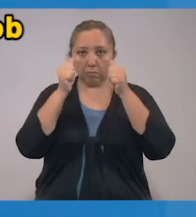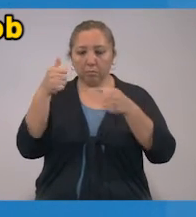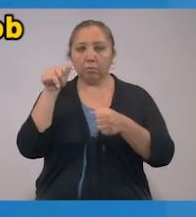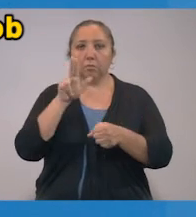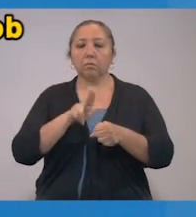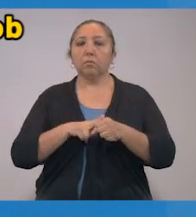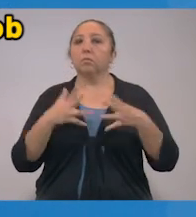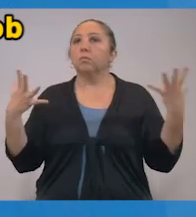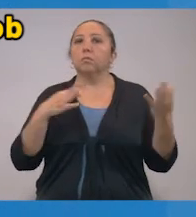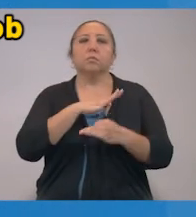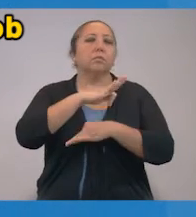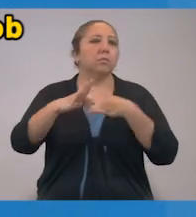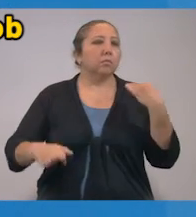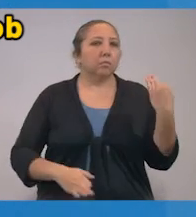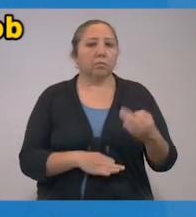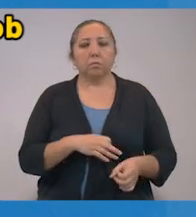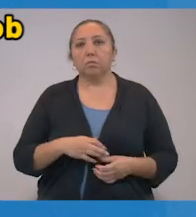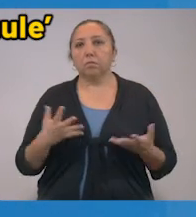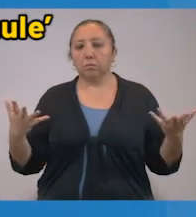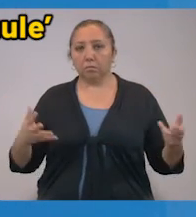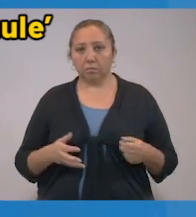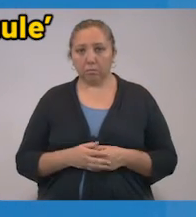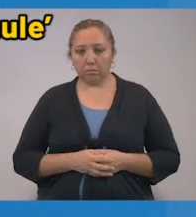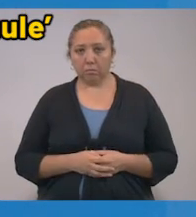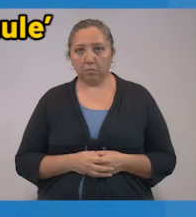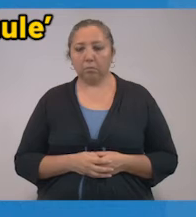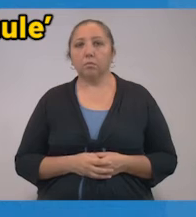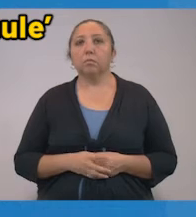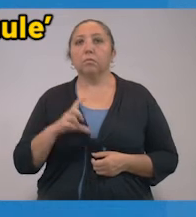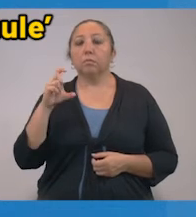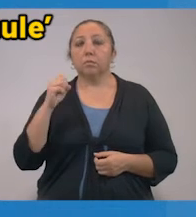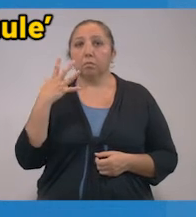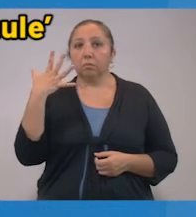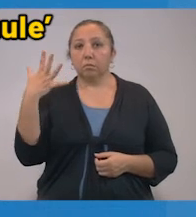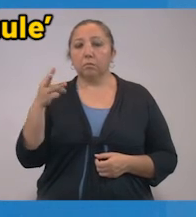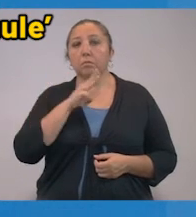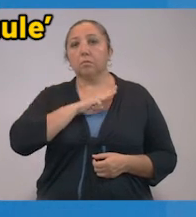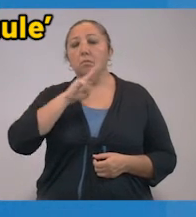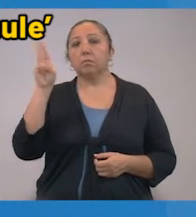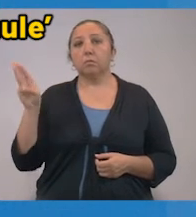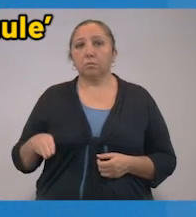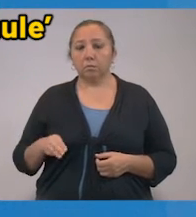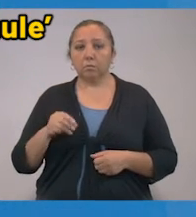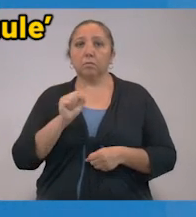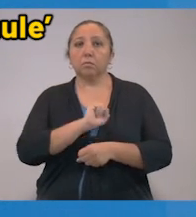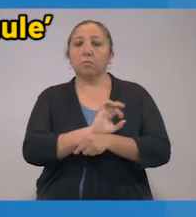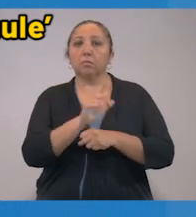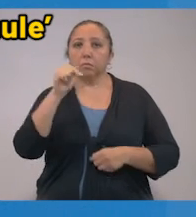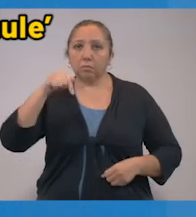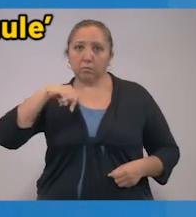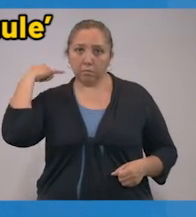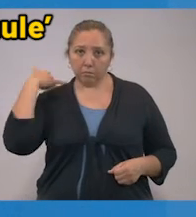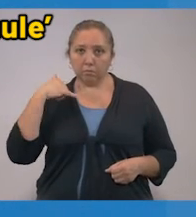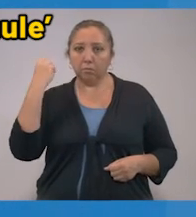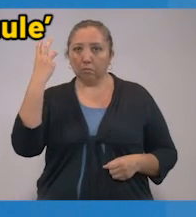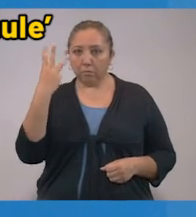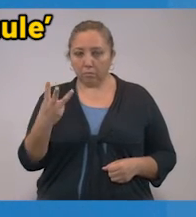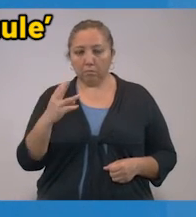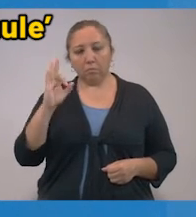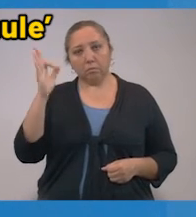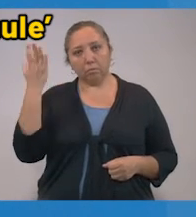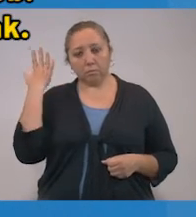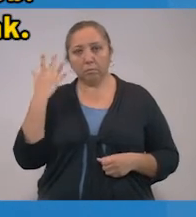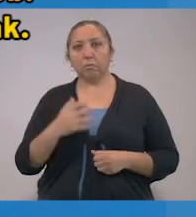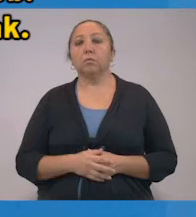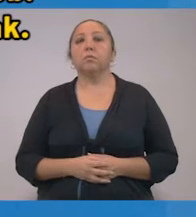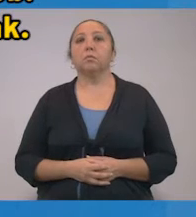hospital y que hicieron todo lo que estuvo en sus manos. Son 25 los decesos ocasionados por el coronavirus en Yucatán, 3 de ellos